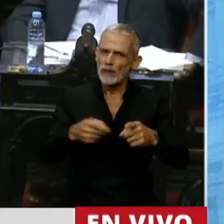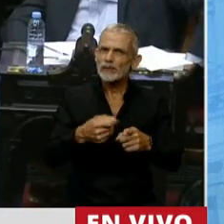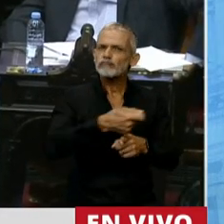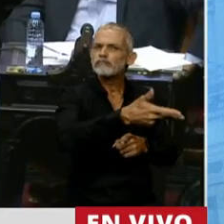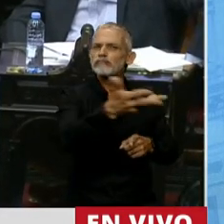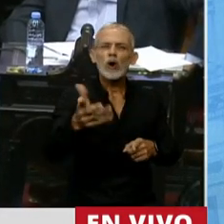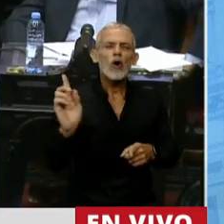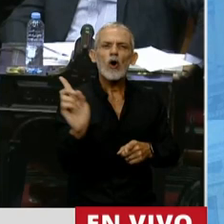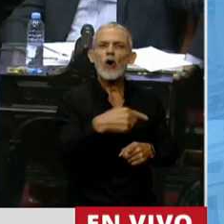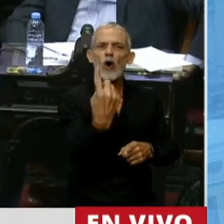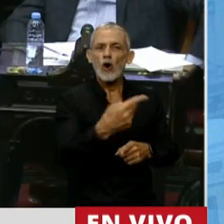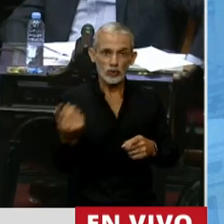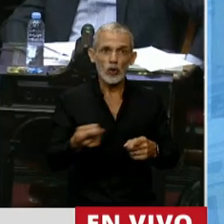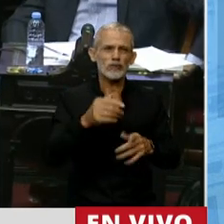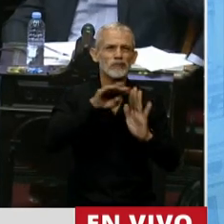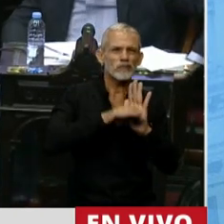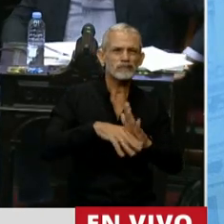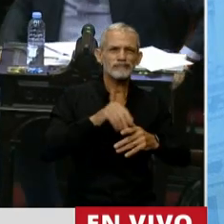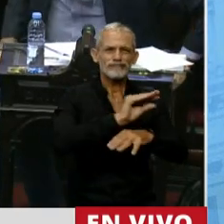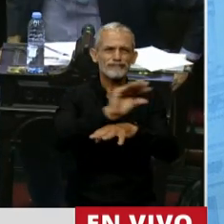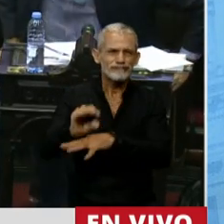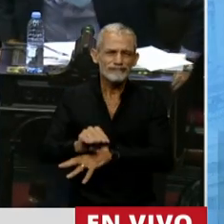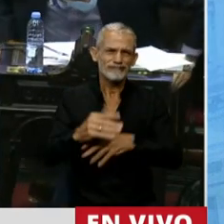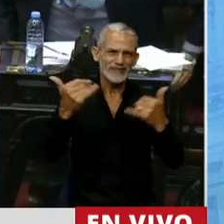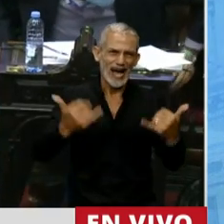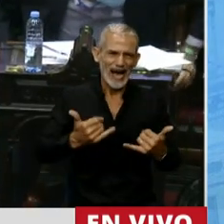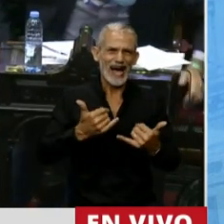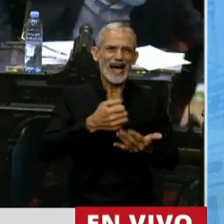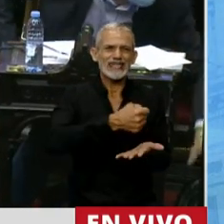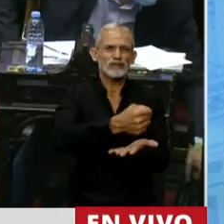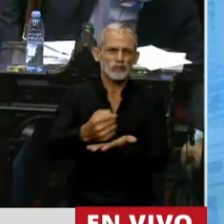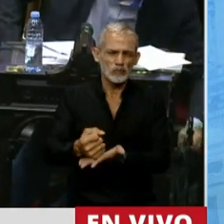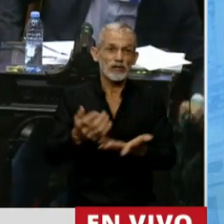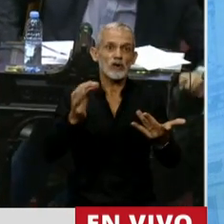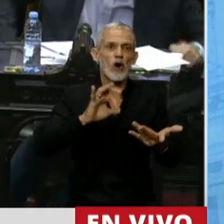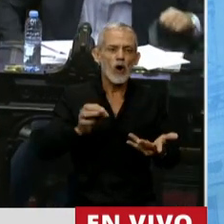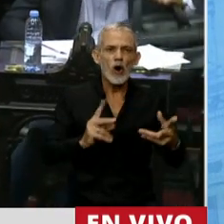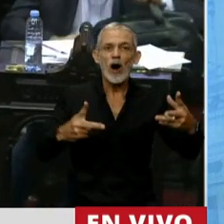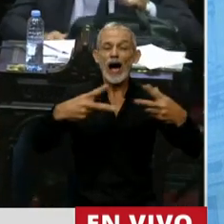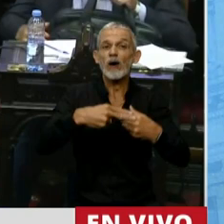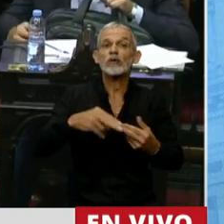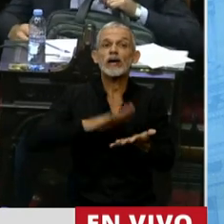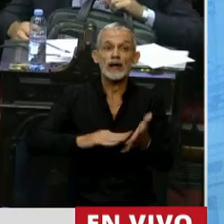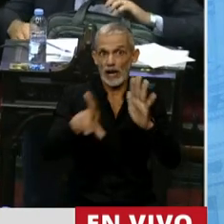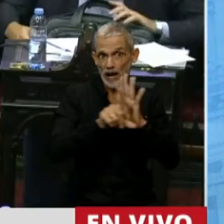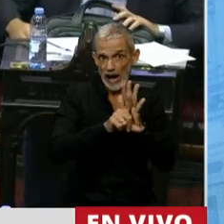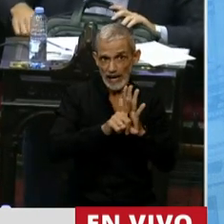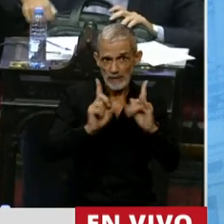muchos otros beneficiarios de programas estatales que reciben sus ingresos y que ajustan por la ley de